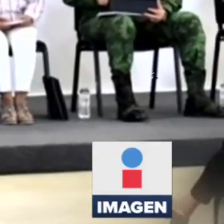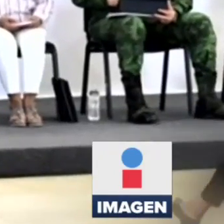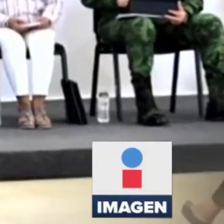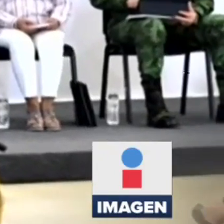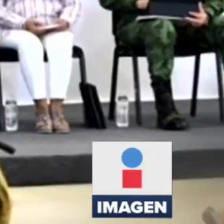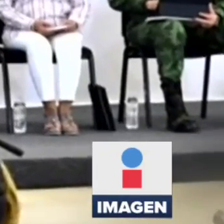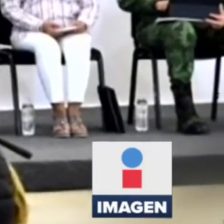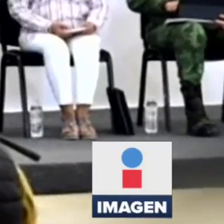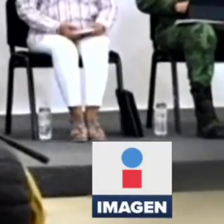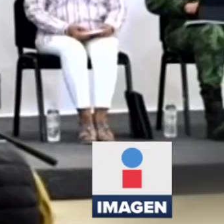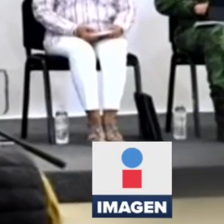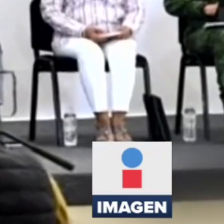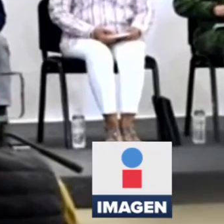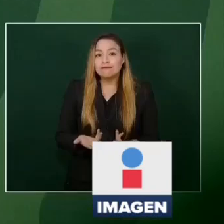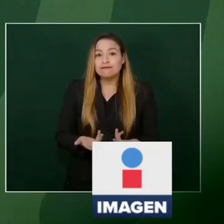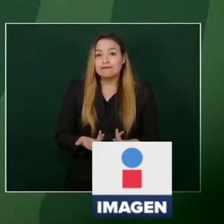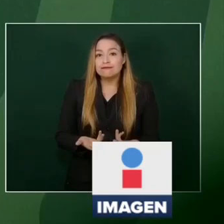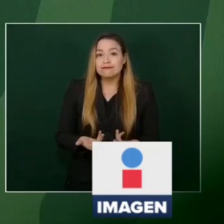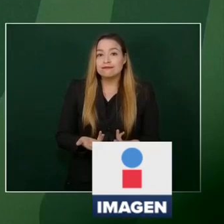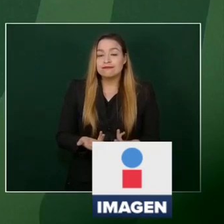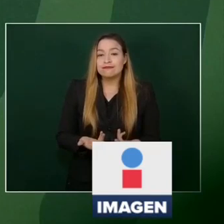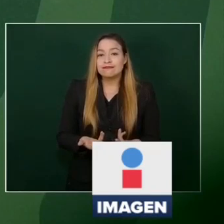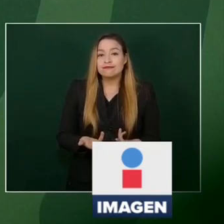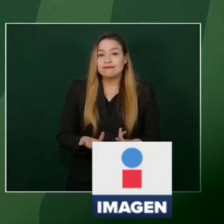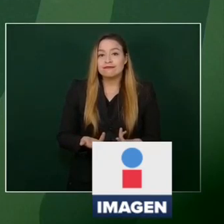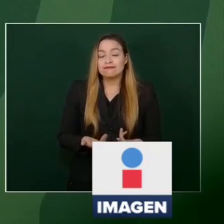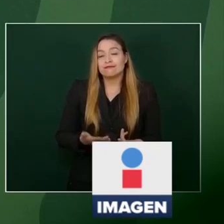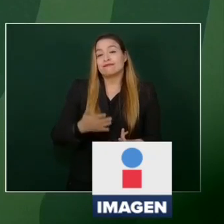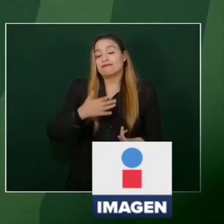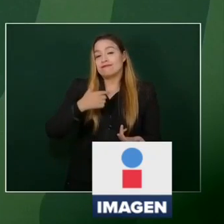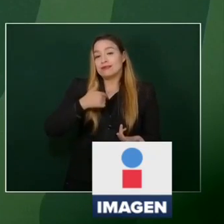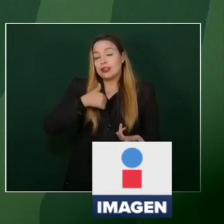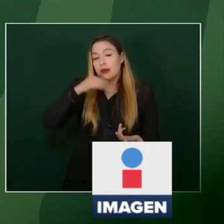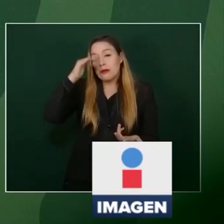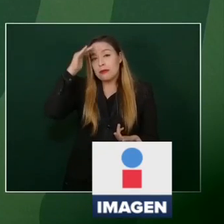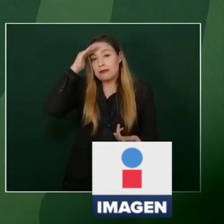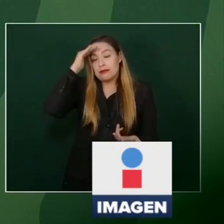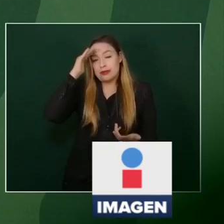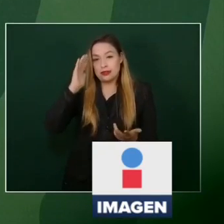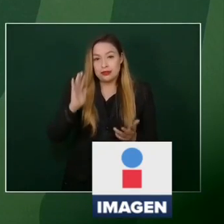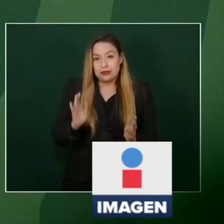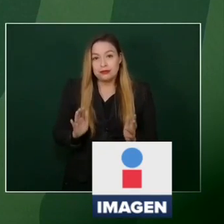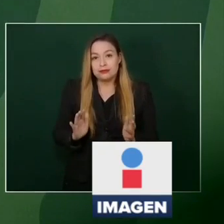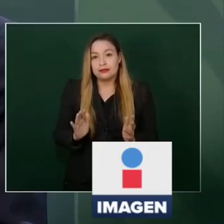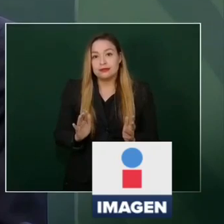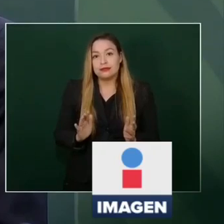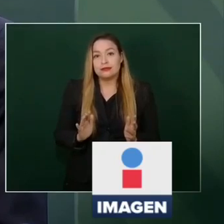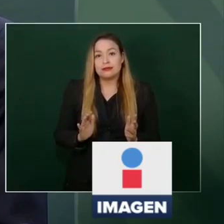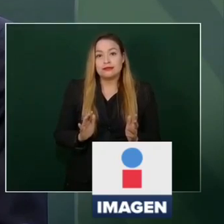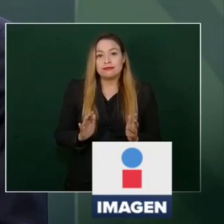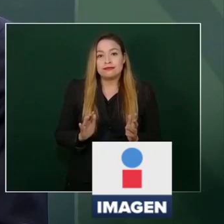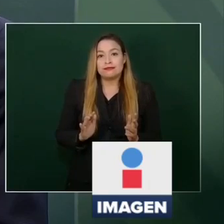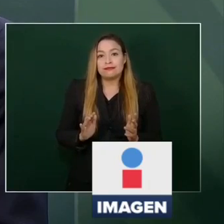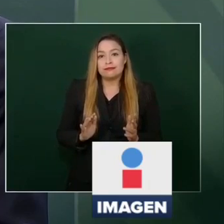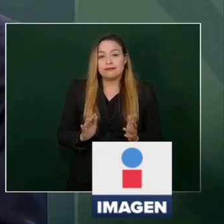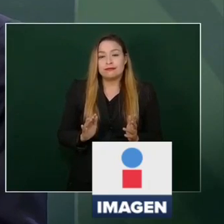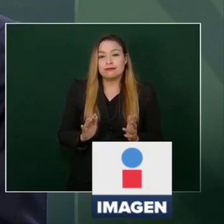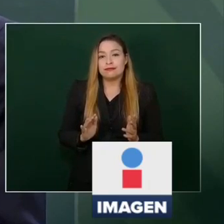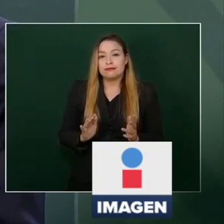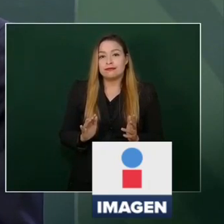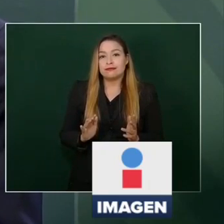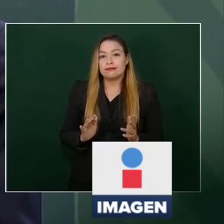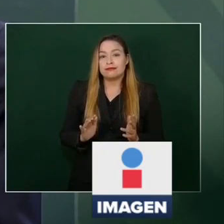municipio en lo personal yo Considero que